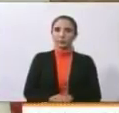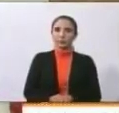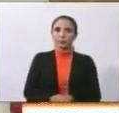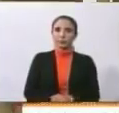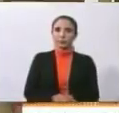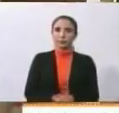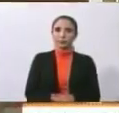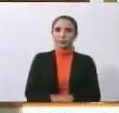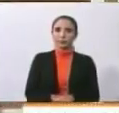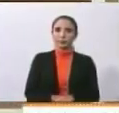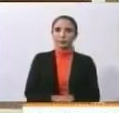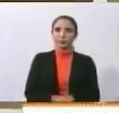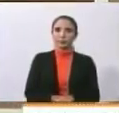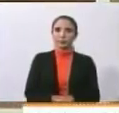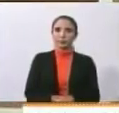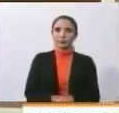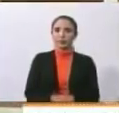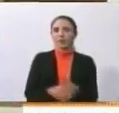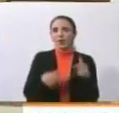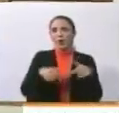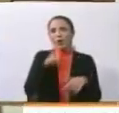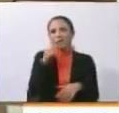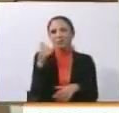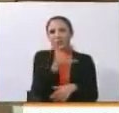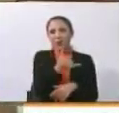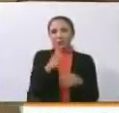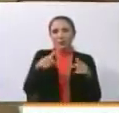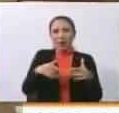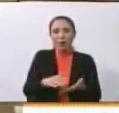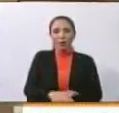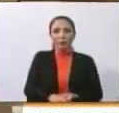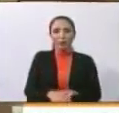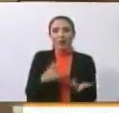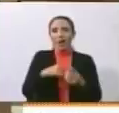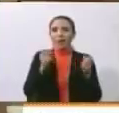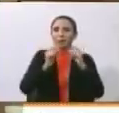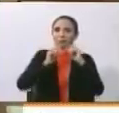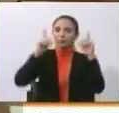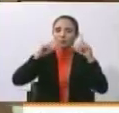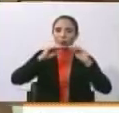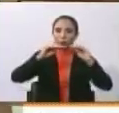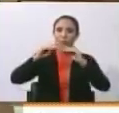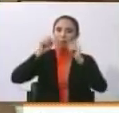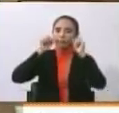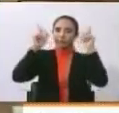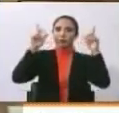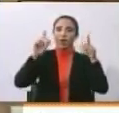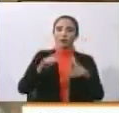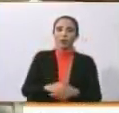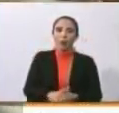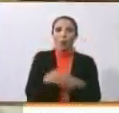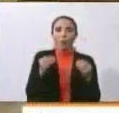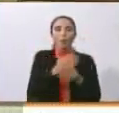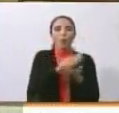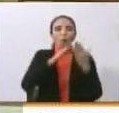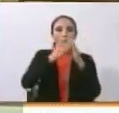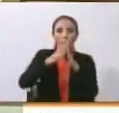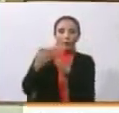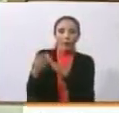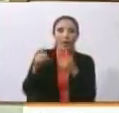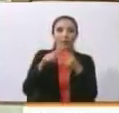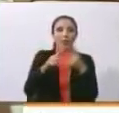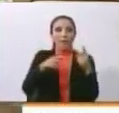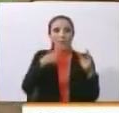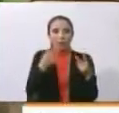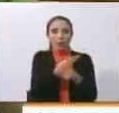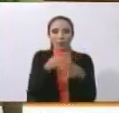Hoy, por ejemplo, hubo varias denuncias y así hay que hacerlo. Hay que armar un escándalo. Hay que buscar consejo comunal a la UVC, irse